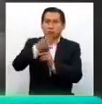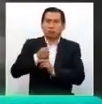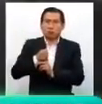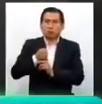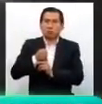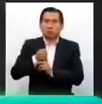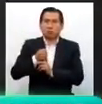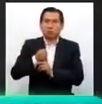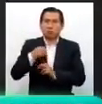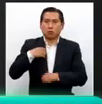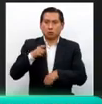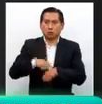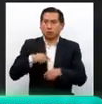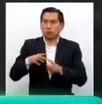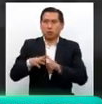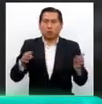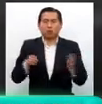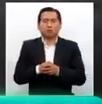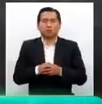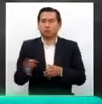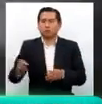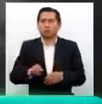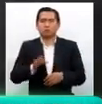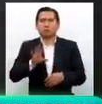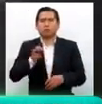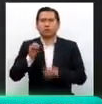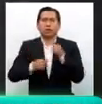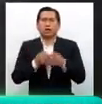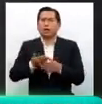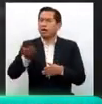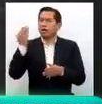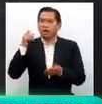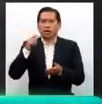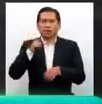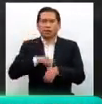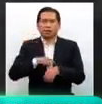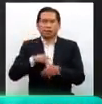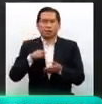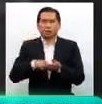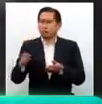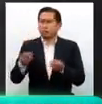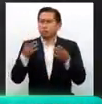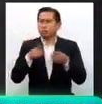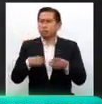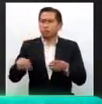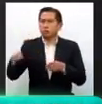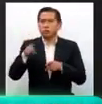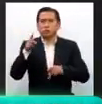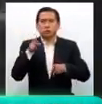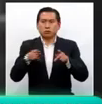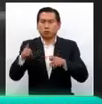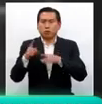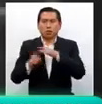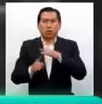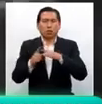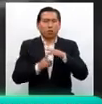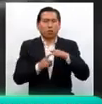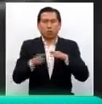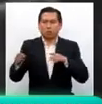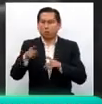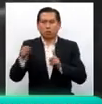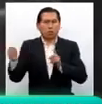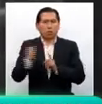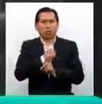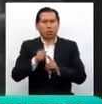y yo tuve tiempo de escapar. Ya pasaron 50 años de ese golpe de Estado, en el cual más de un centenar de personas desaparecieron y fueron